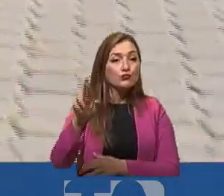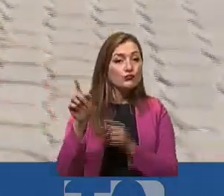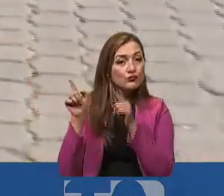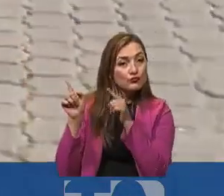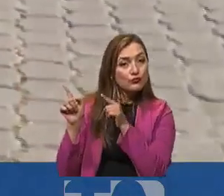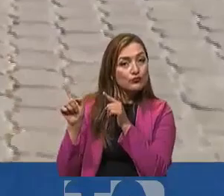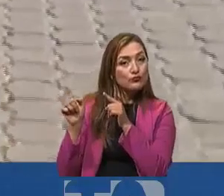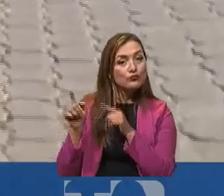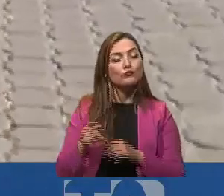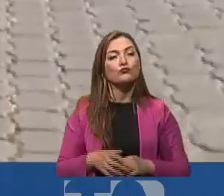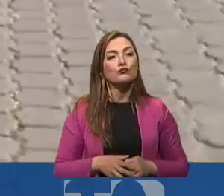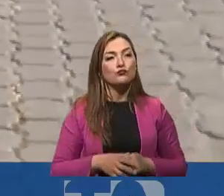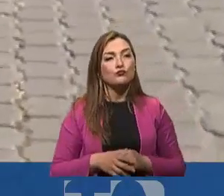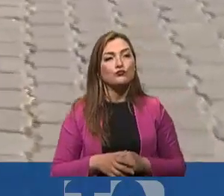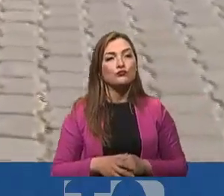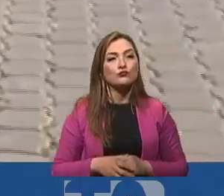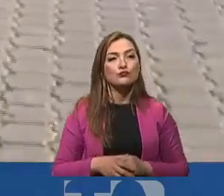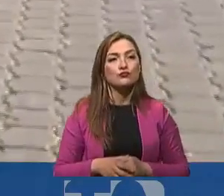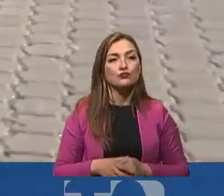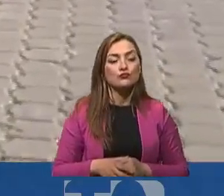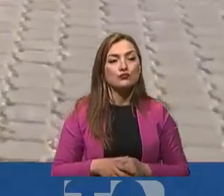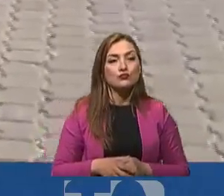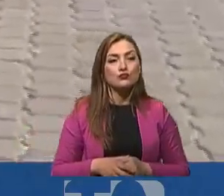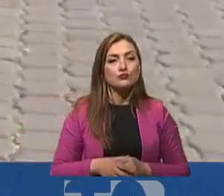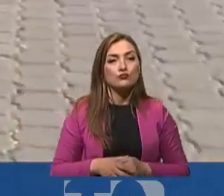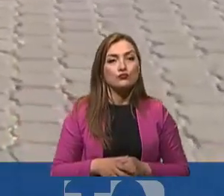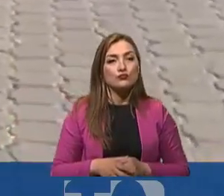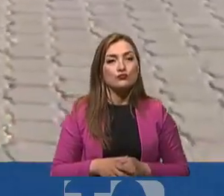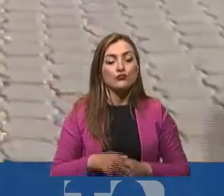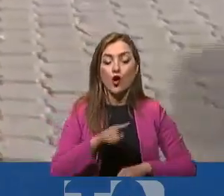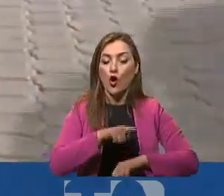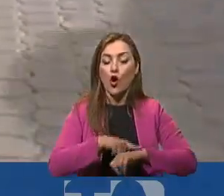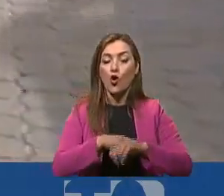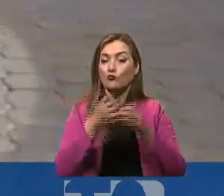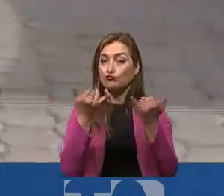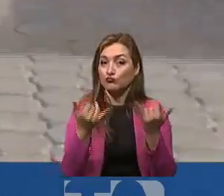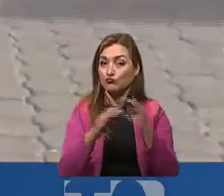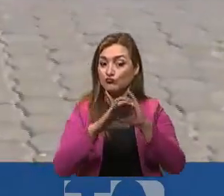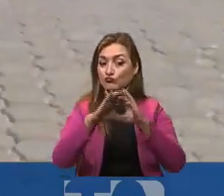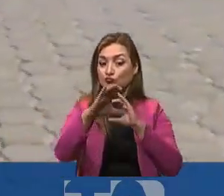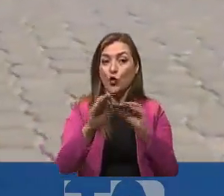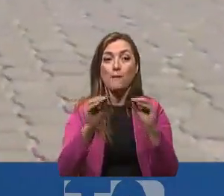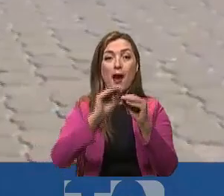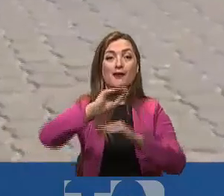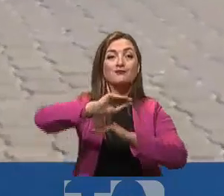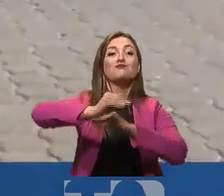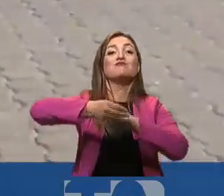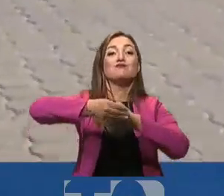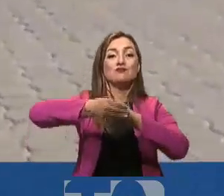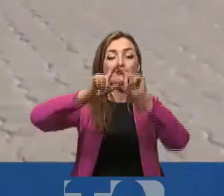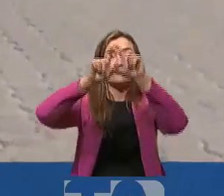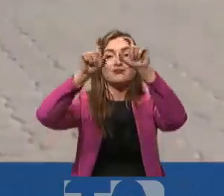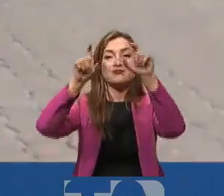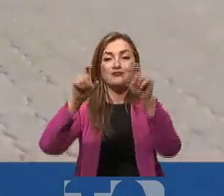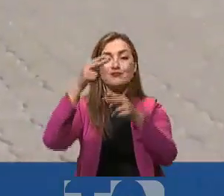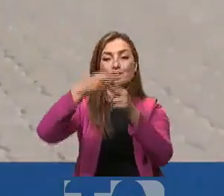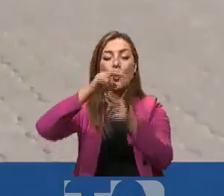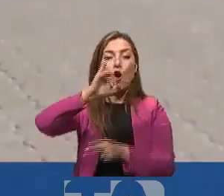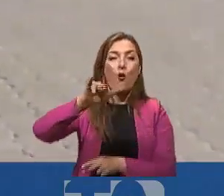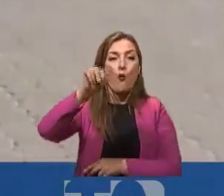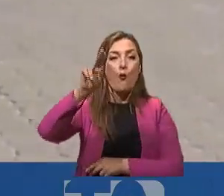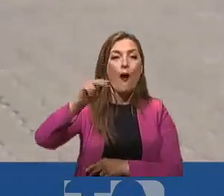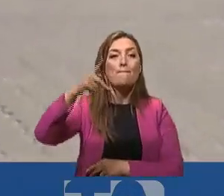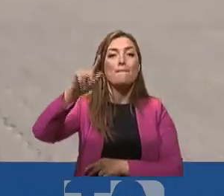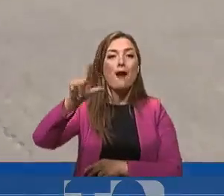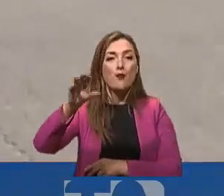pueden observar, a esta hora ya se ofrece esta extensión de la ruta de la cooperativa Juan Pablo